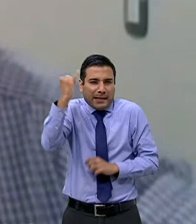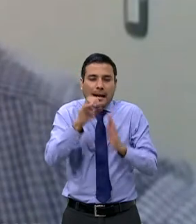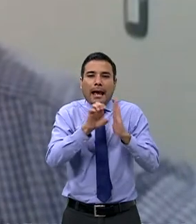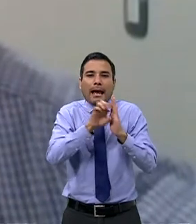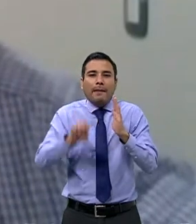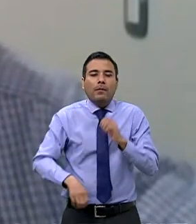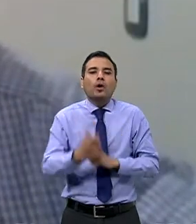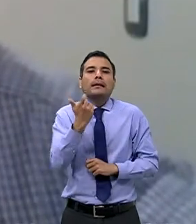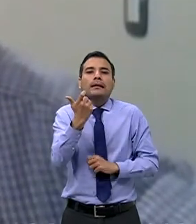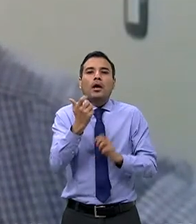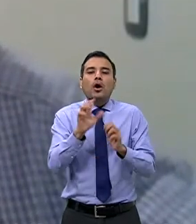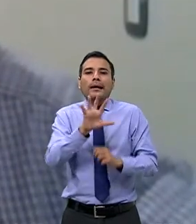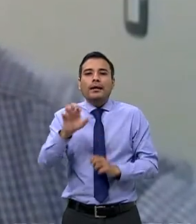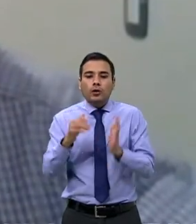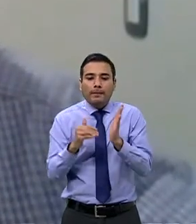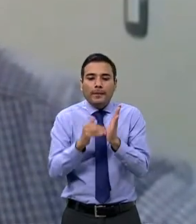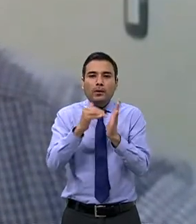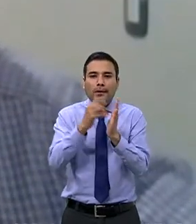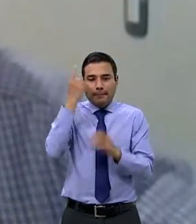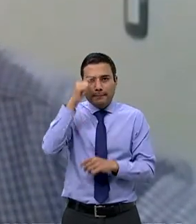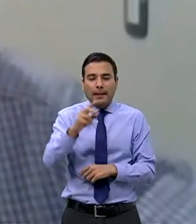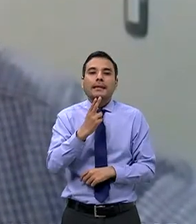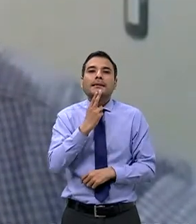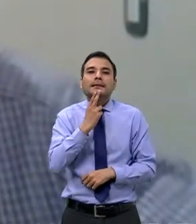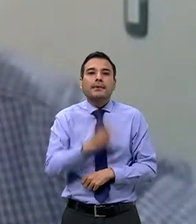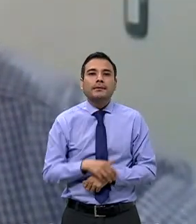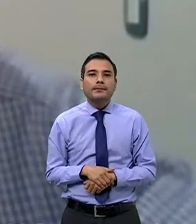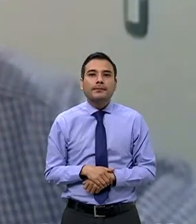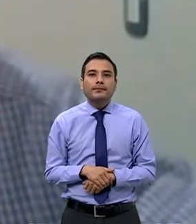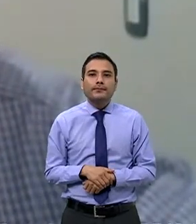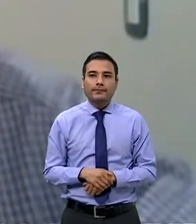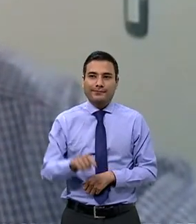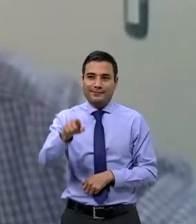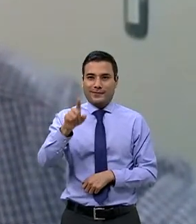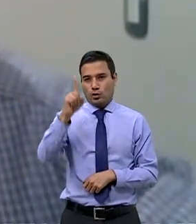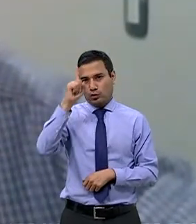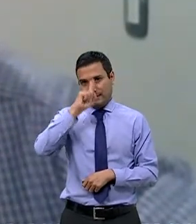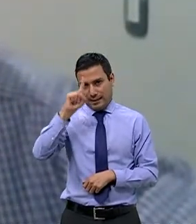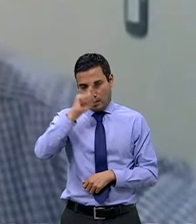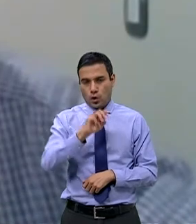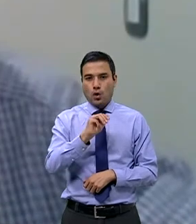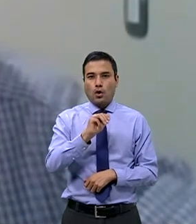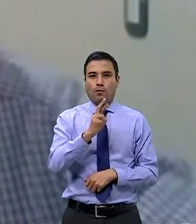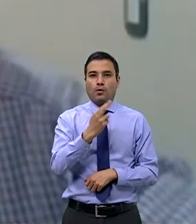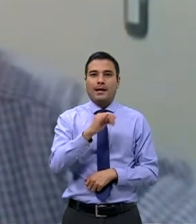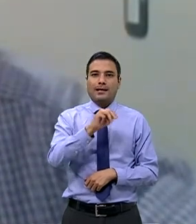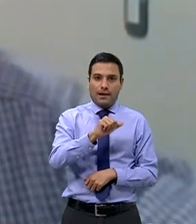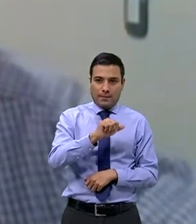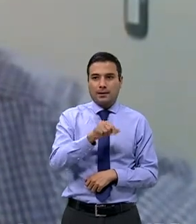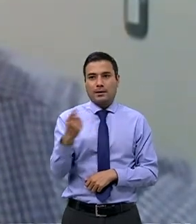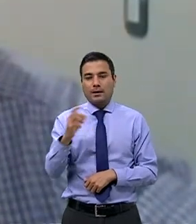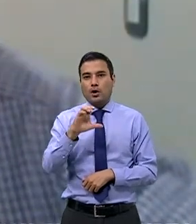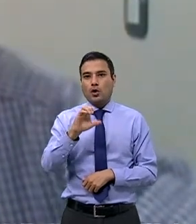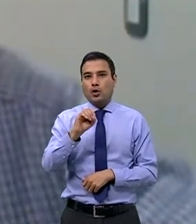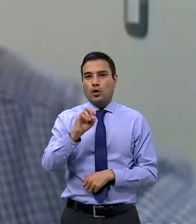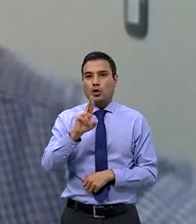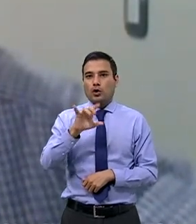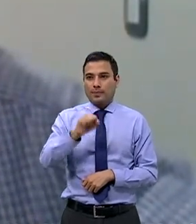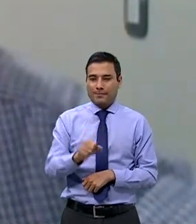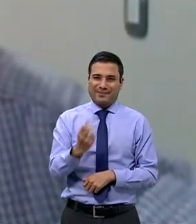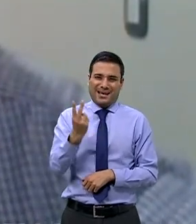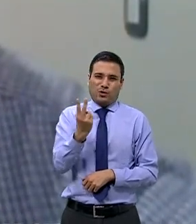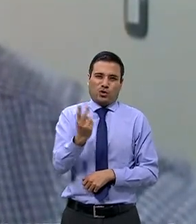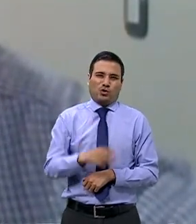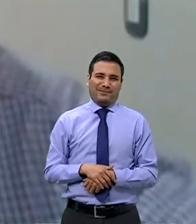consulta si hubieran usado para pagar los sueldos de los consejeros murayama y córdoba que por cierto están amparados